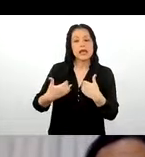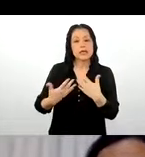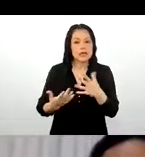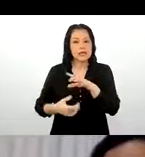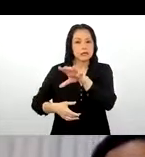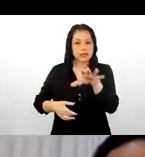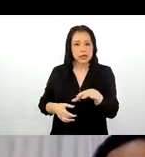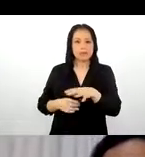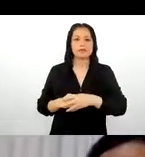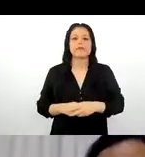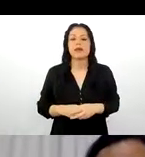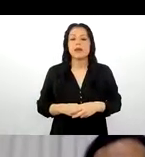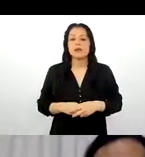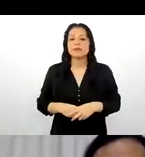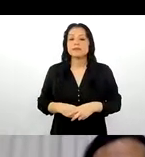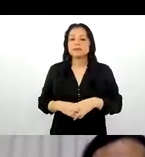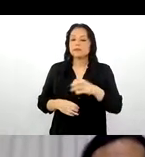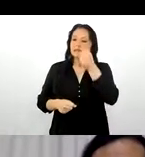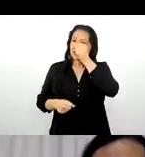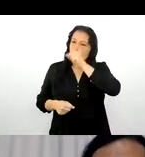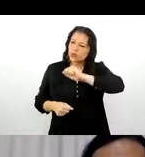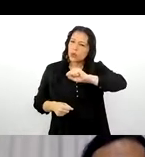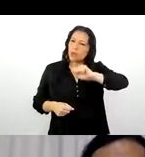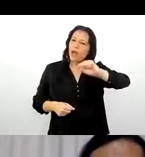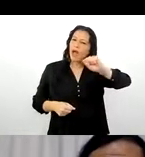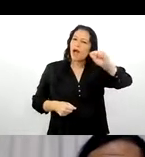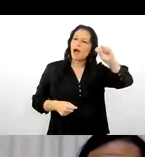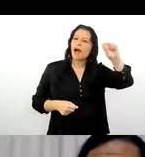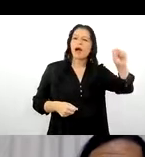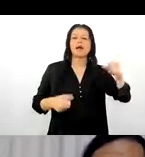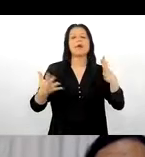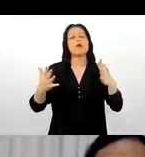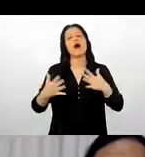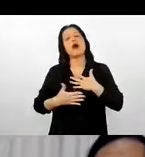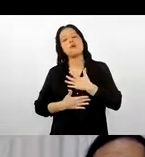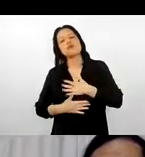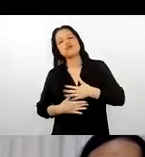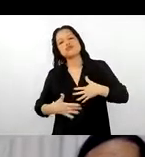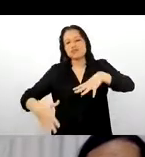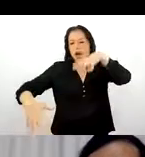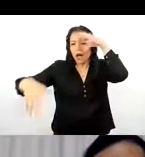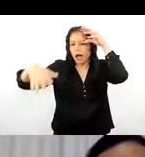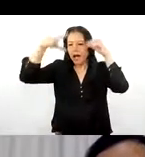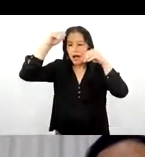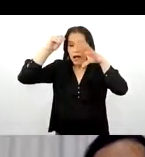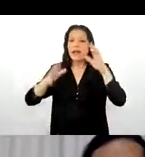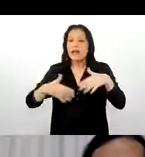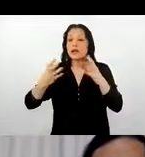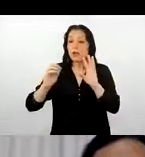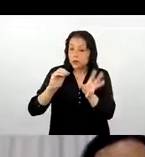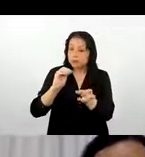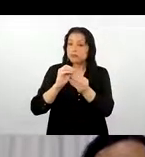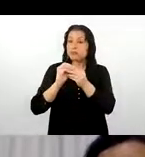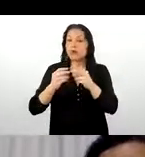Entonces, es un viaje muy, muy, muy, muy enriquecedor, que puede complementarse con todas las visitas que